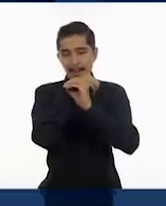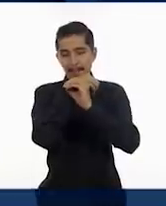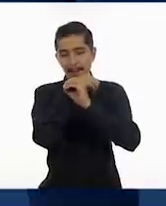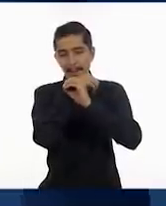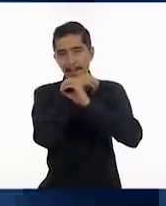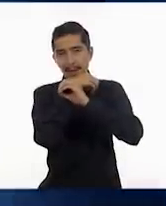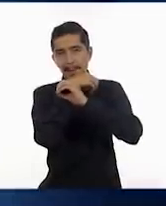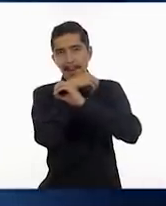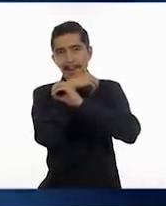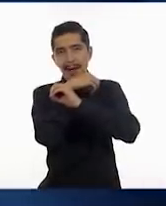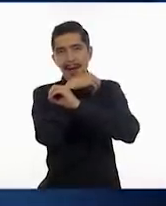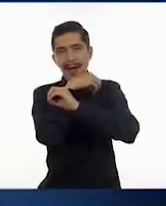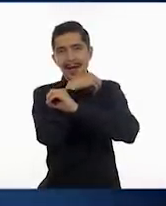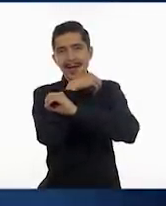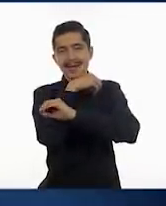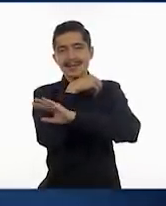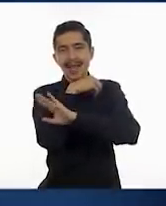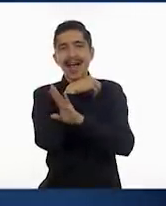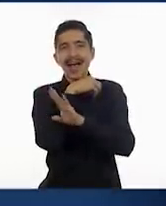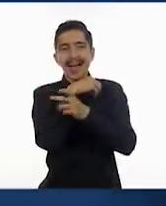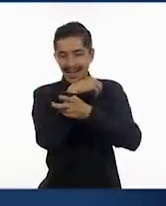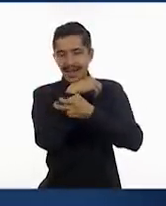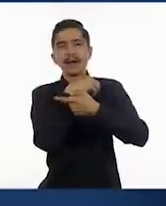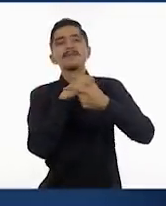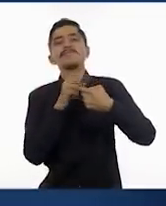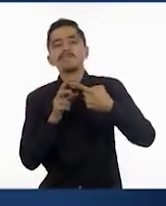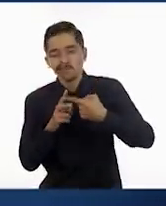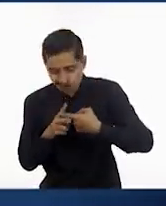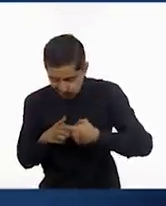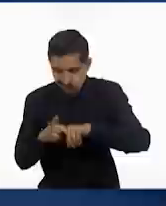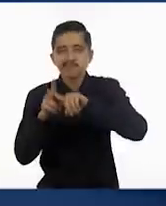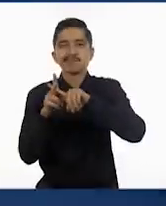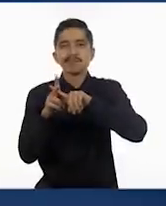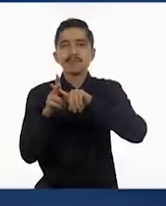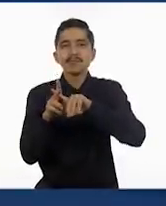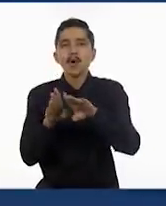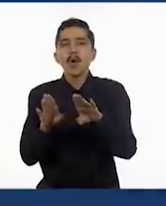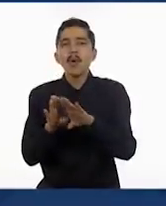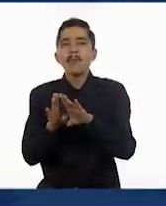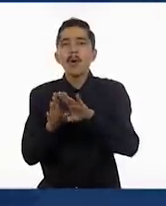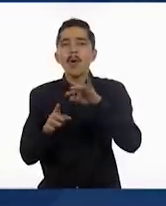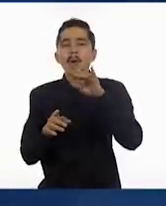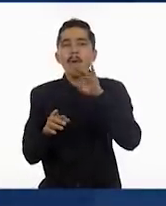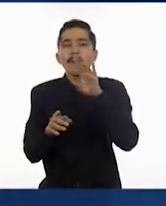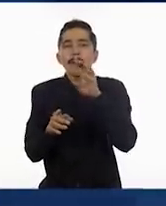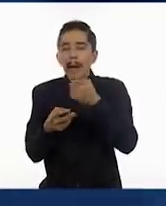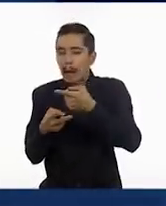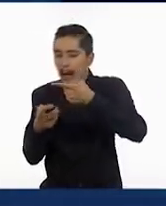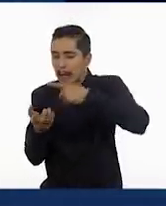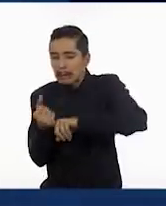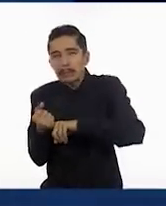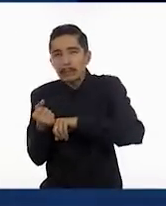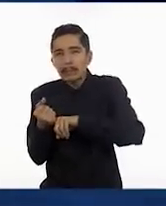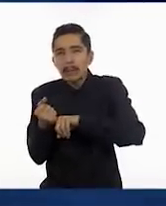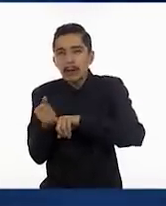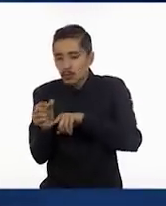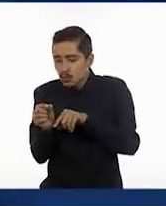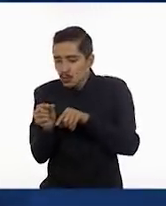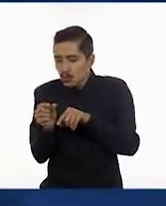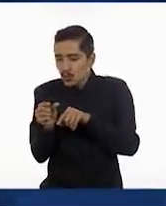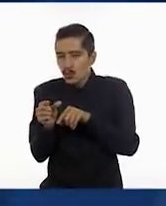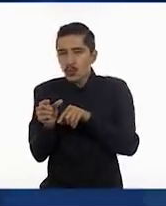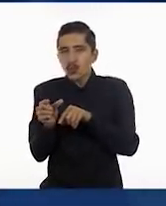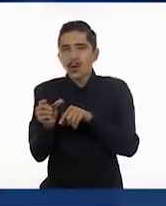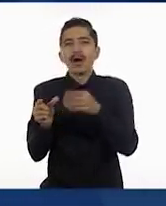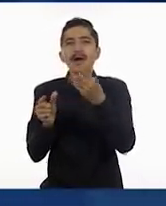útero. Ahí comienza otra transformación que da origen a un embrión, que se desarrollará durante 9 meses hasta